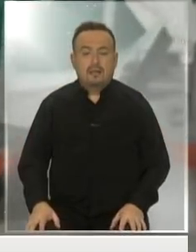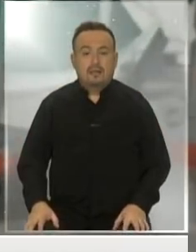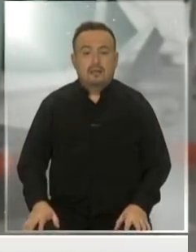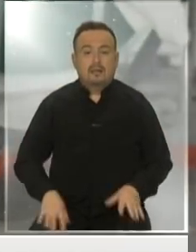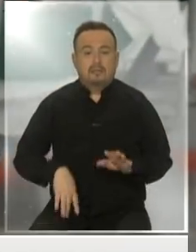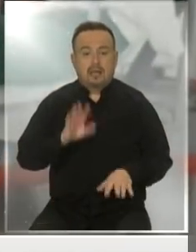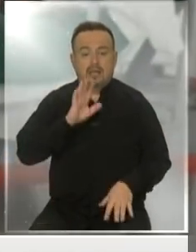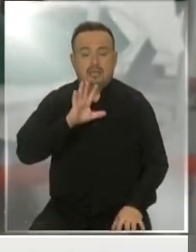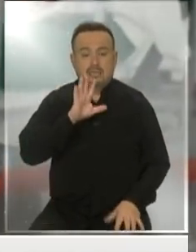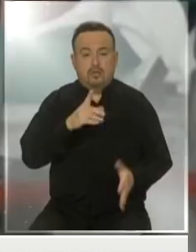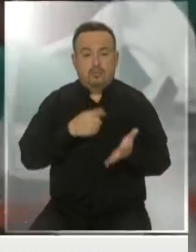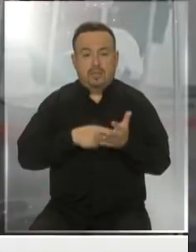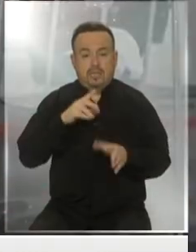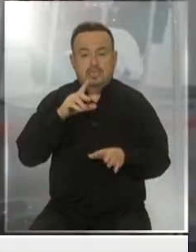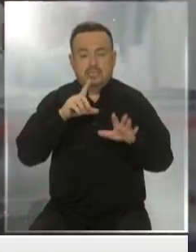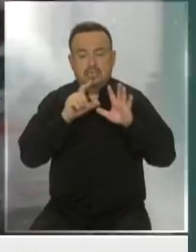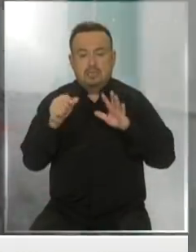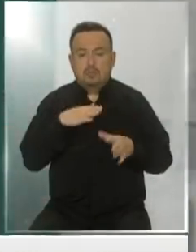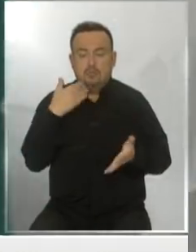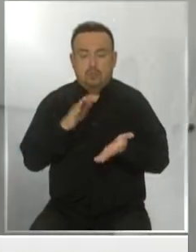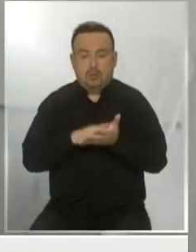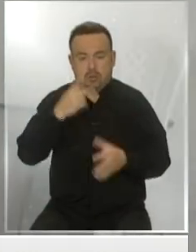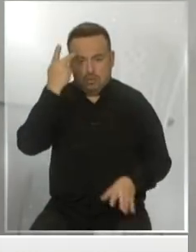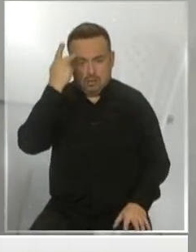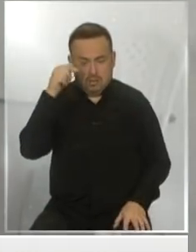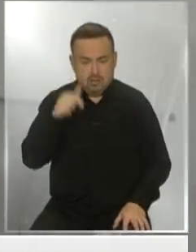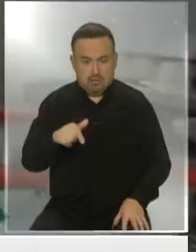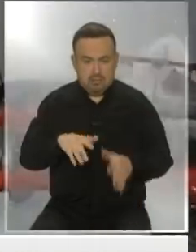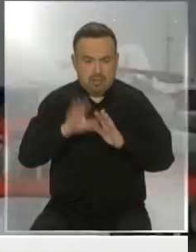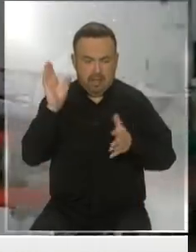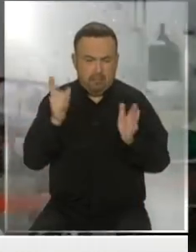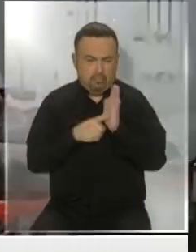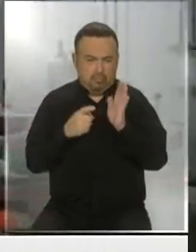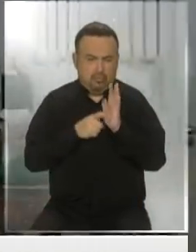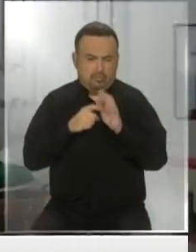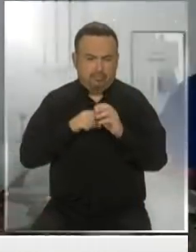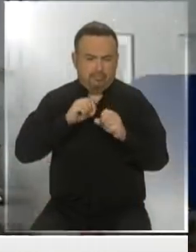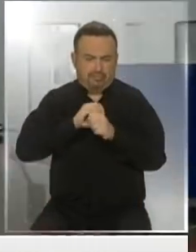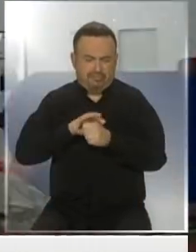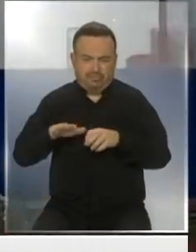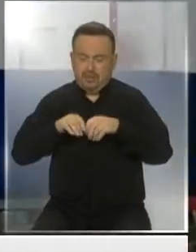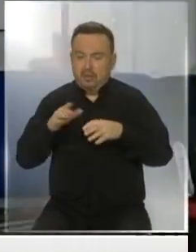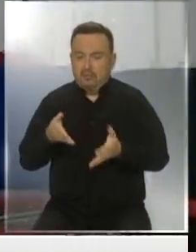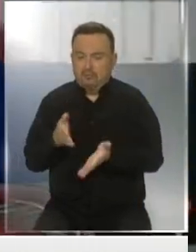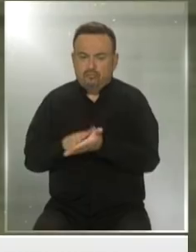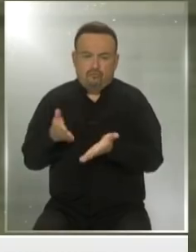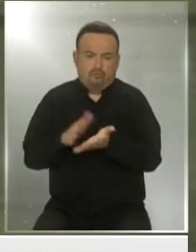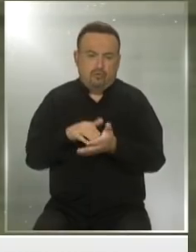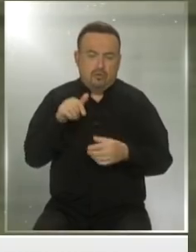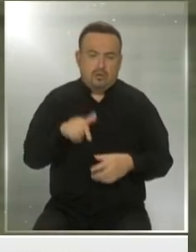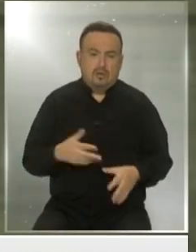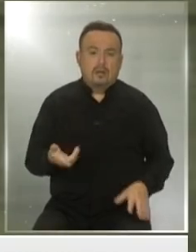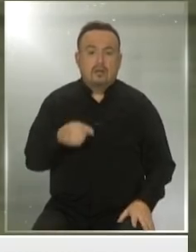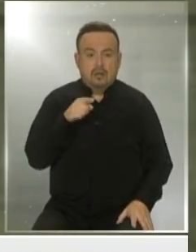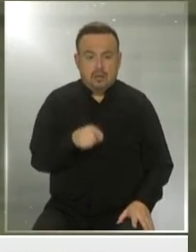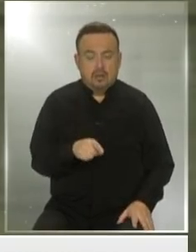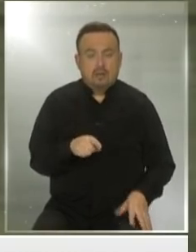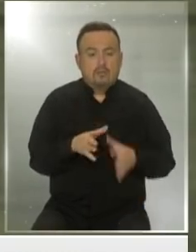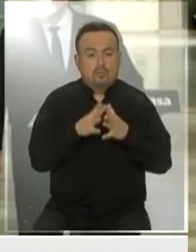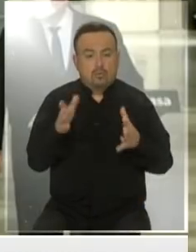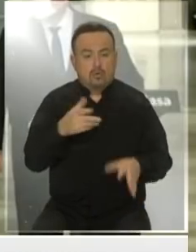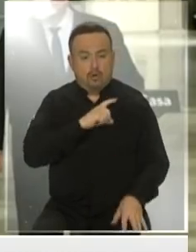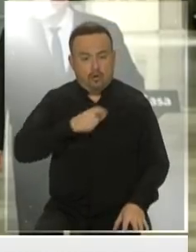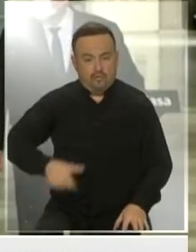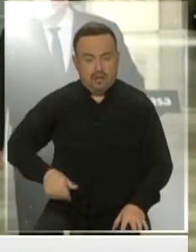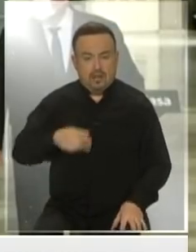de 5.300 muertos, Sao Paulo es el estado brasileño con mayor número de víctimas de la pandemia. Por eso, tanto su